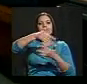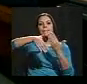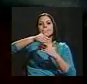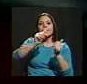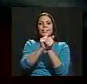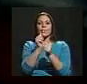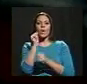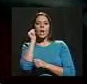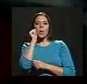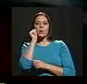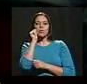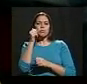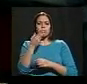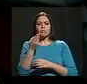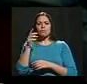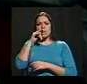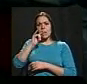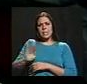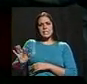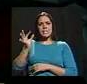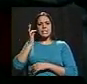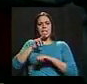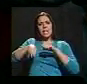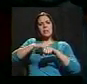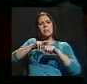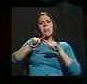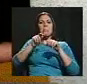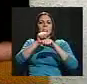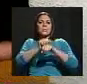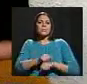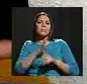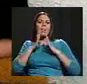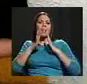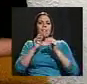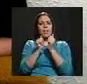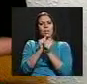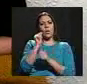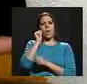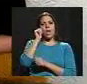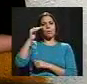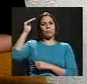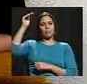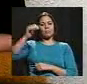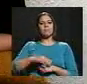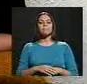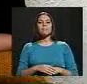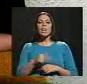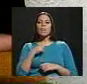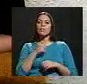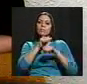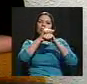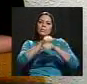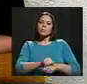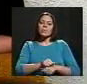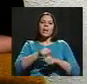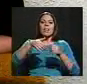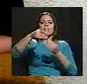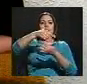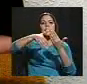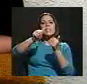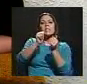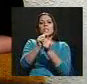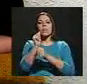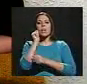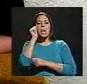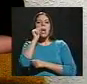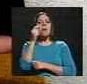cualquier niña, pero acostumbrada a charlar con los más grandes. Uno se acostumbra a hablar más con personas adultas y a entender ese tipo